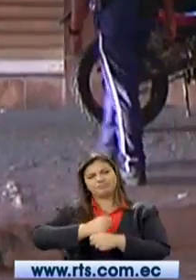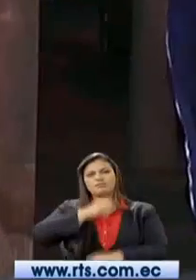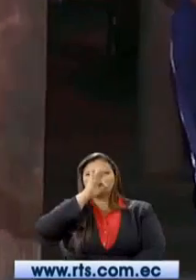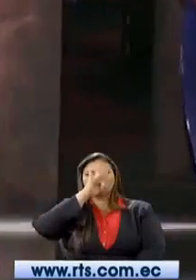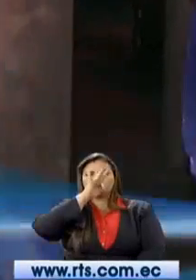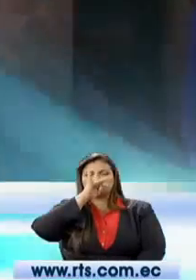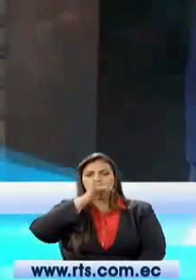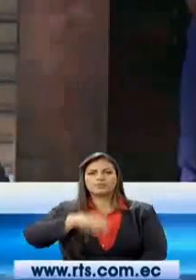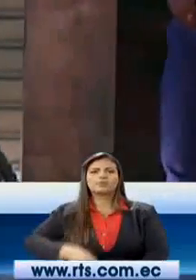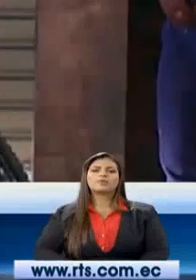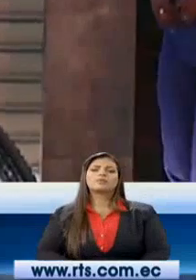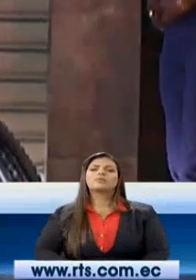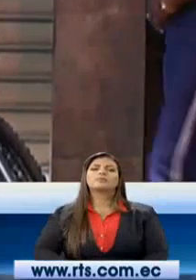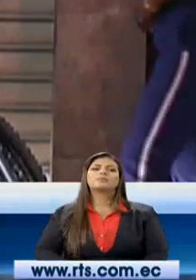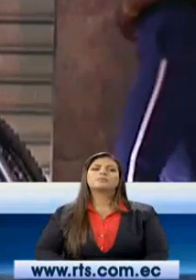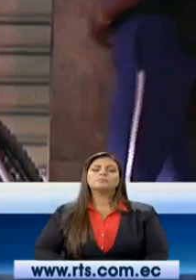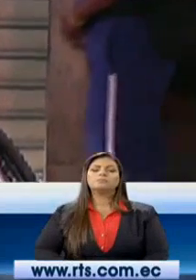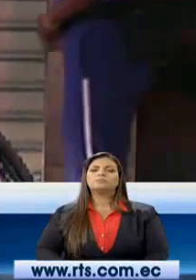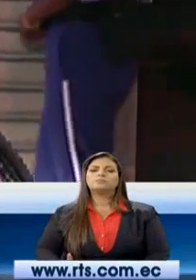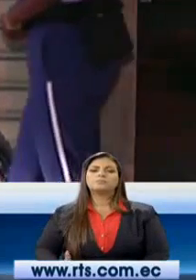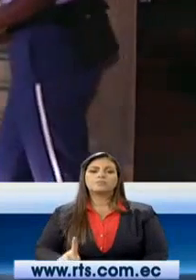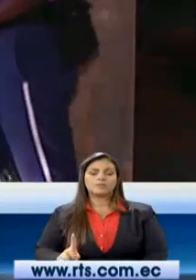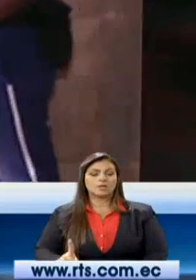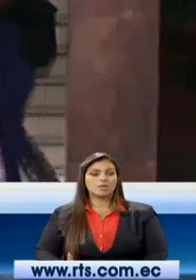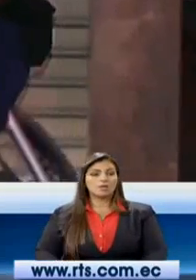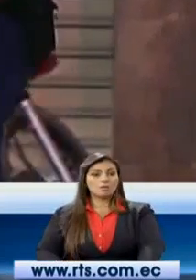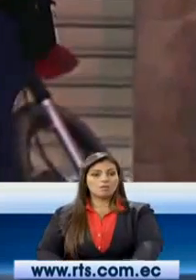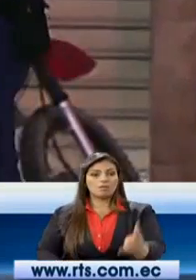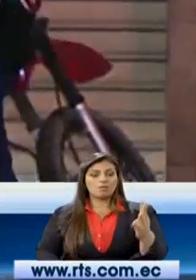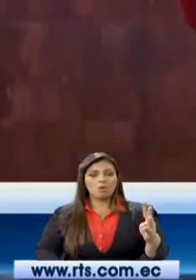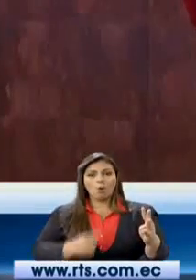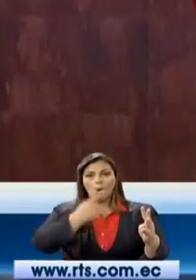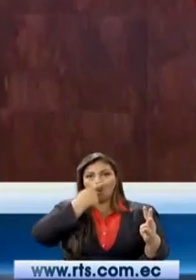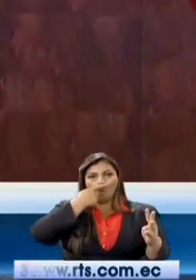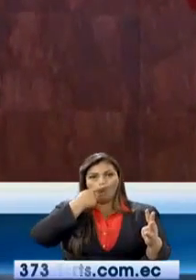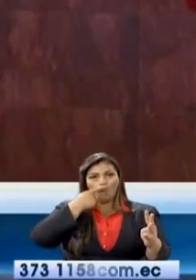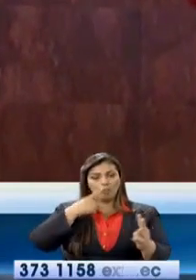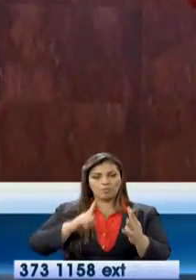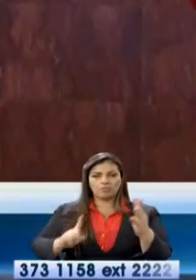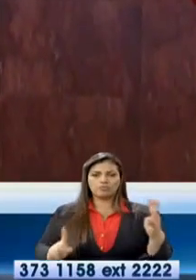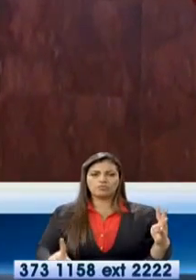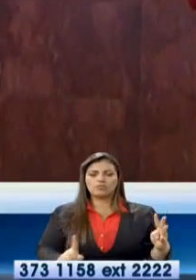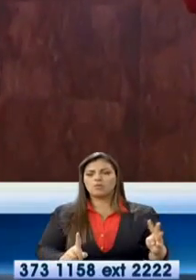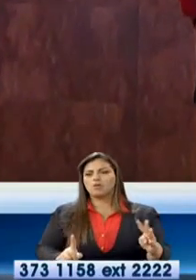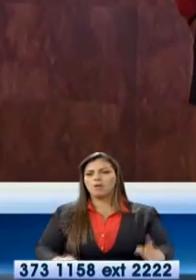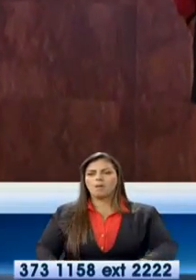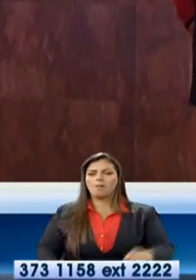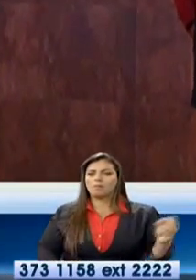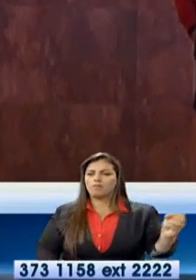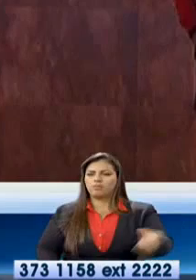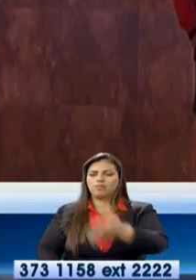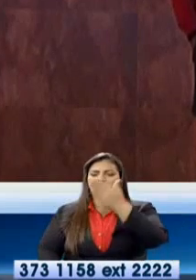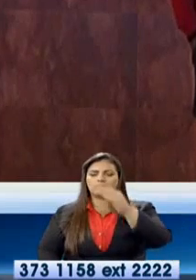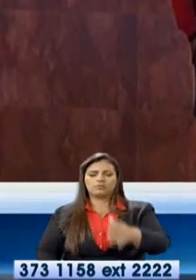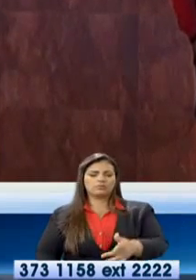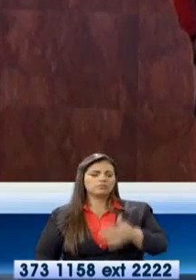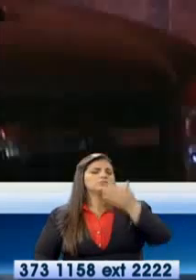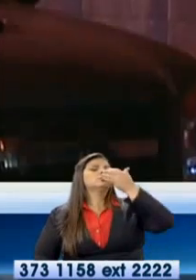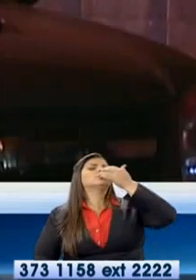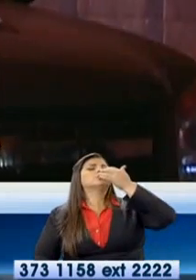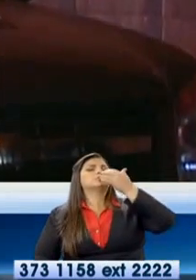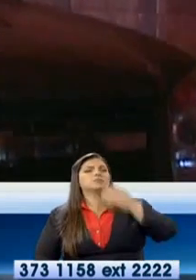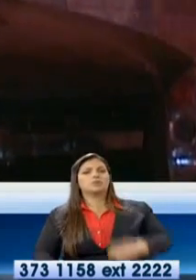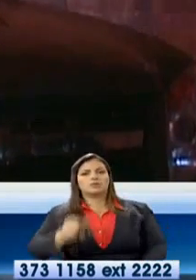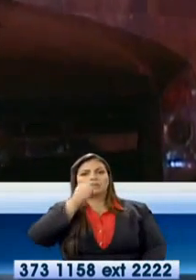que se movilizaban en dos motocicletas. Desde una de ellas le lanzaron una sustancia al rostro y tras eso